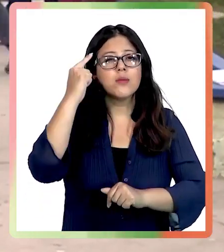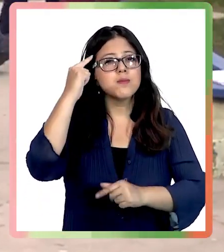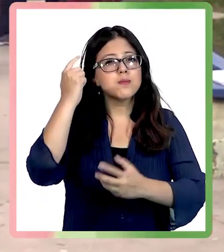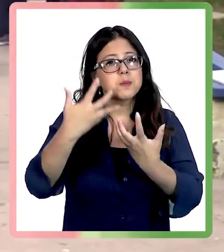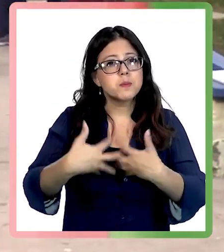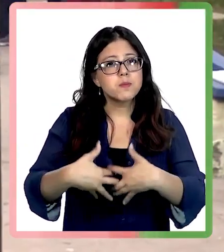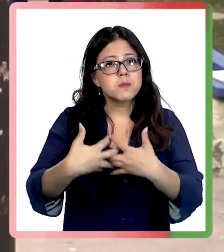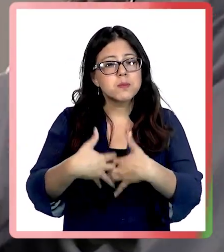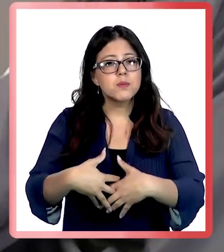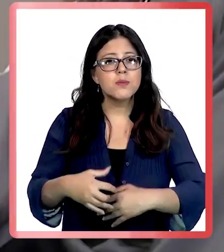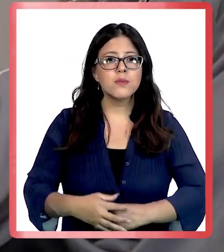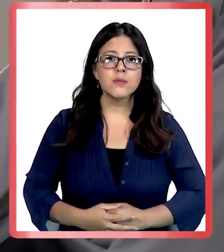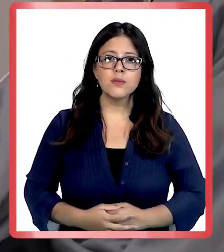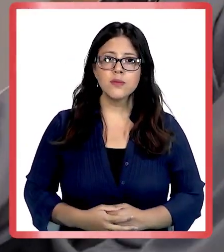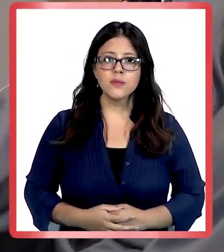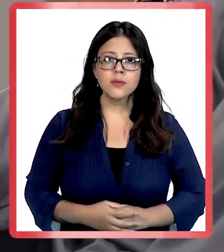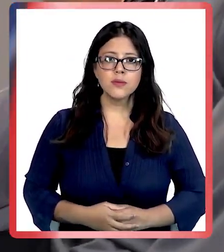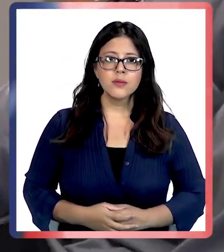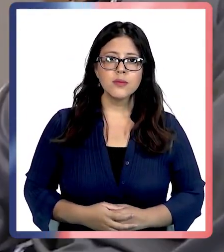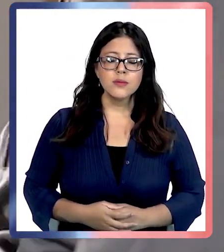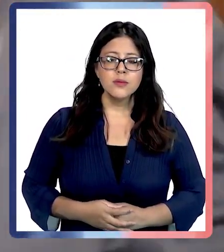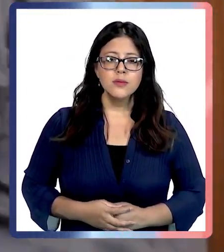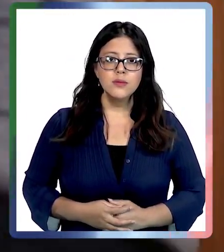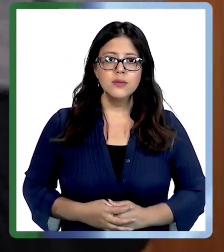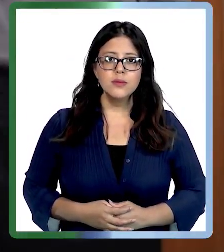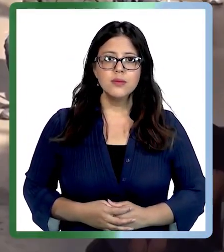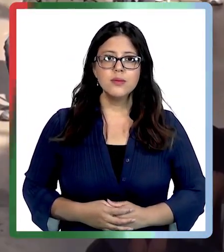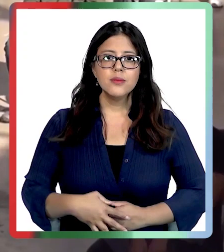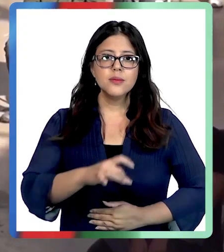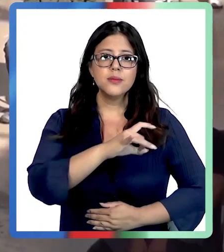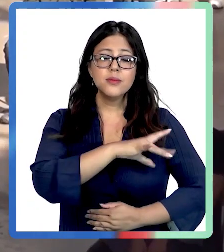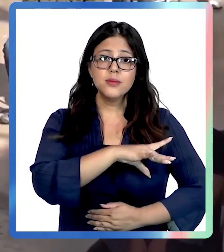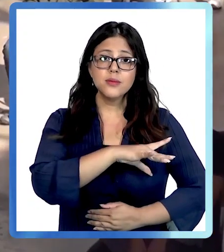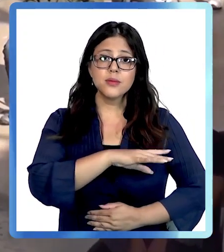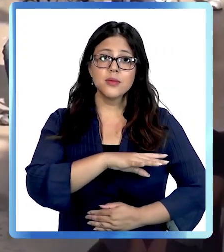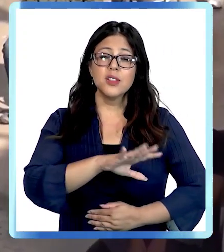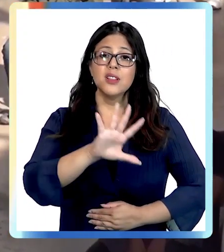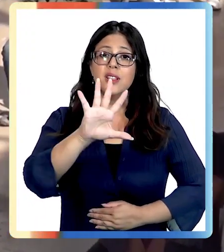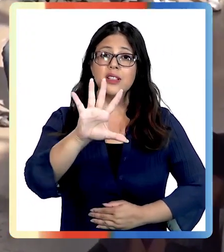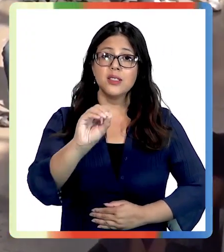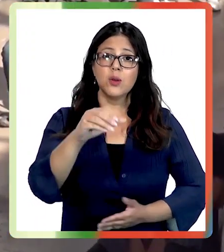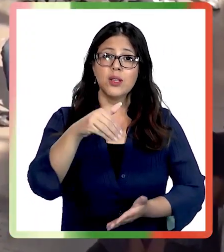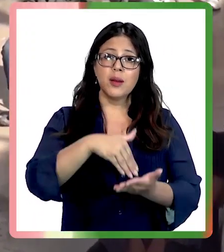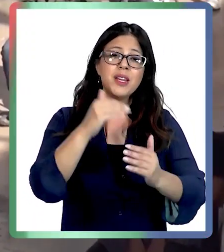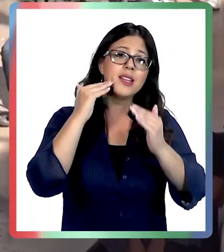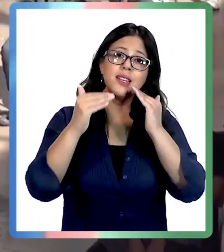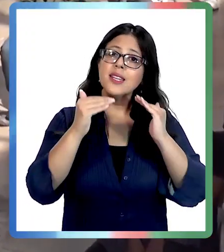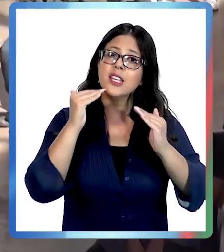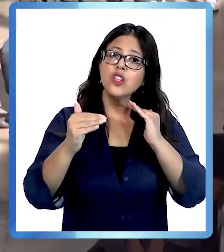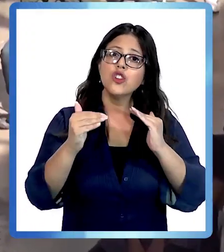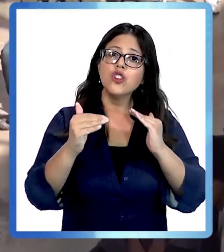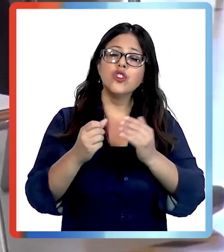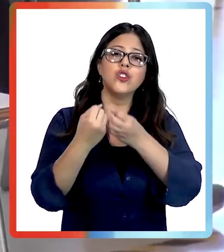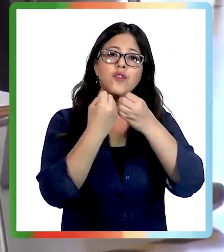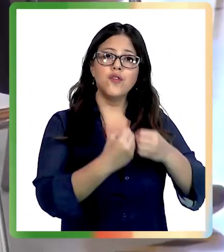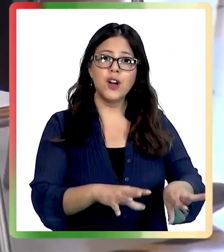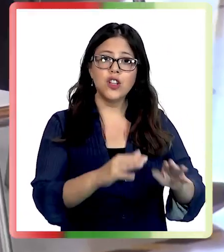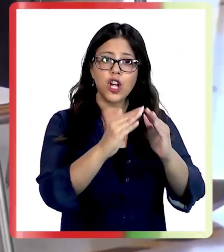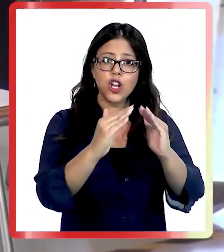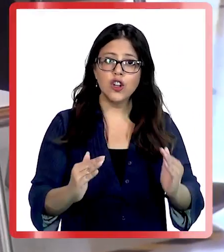en chile se estima que 50.000 niños y niñas abandonaron la escuela cómo convocarlos nuevamente